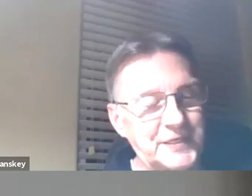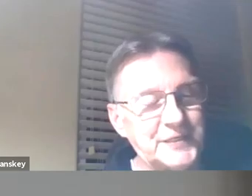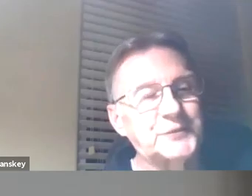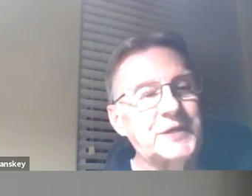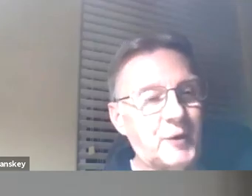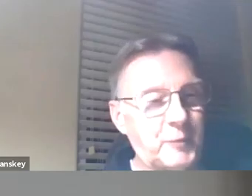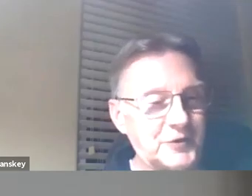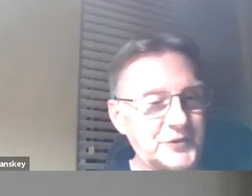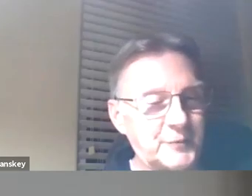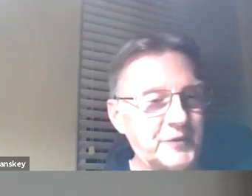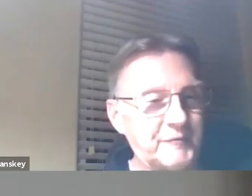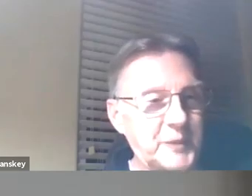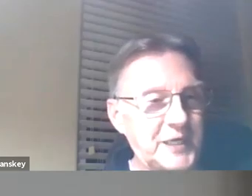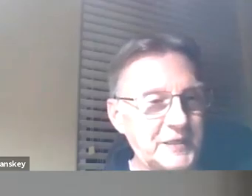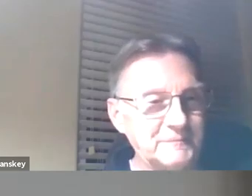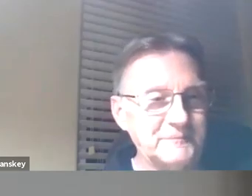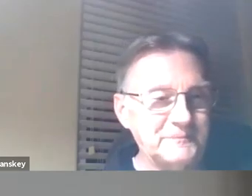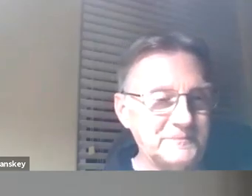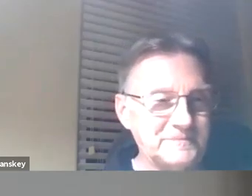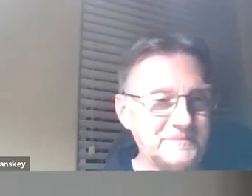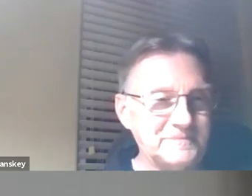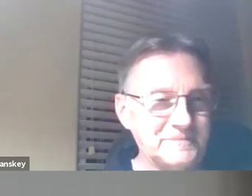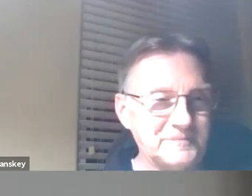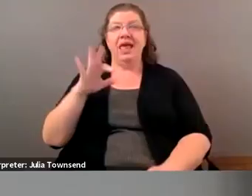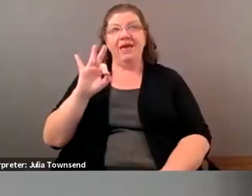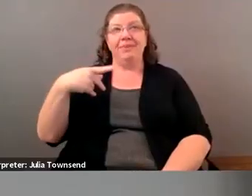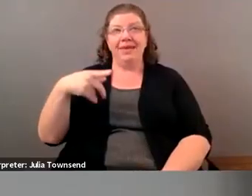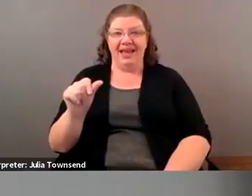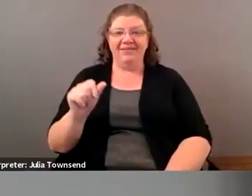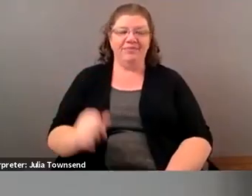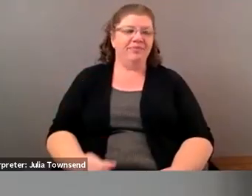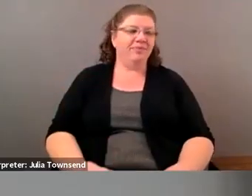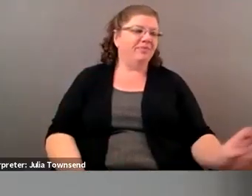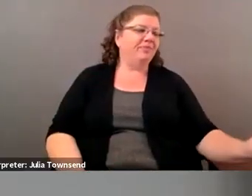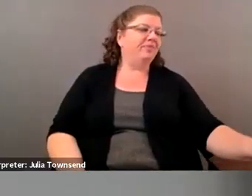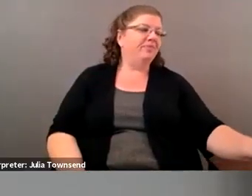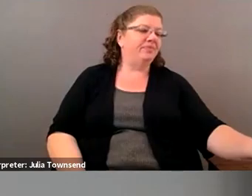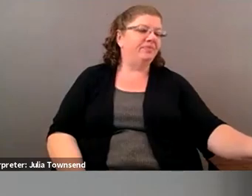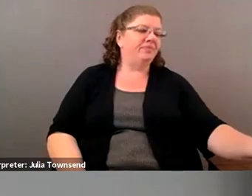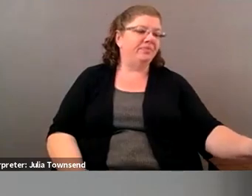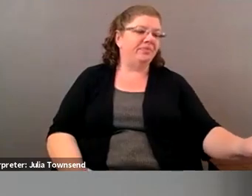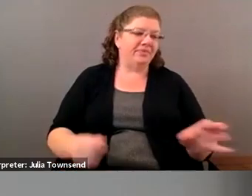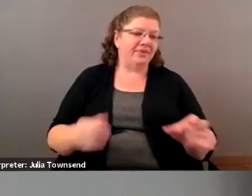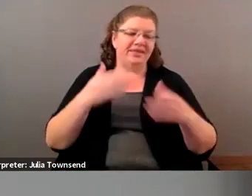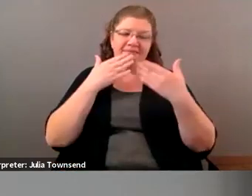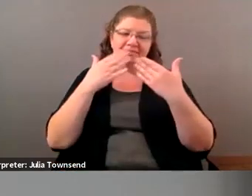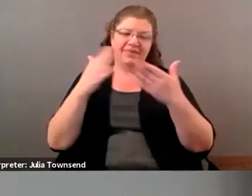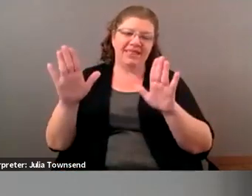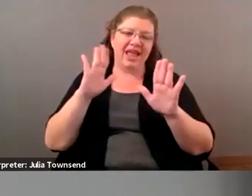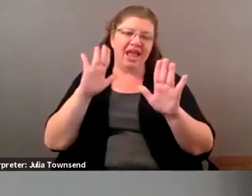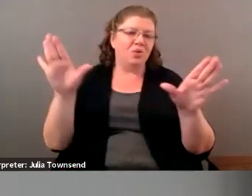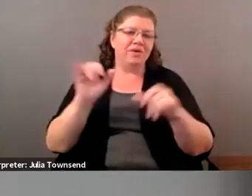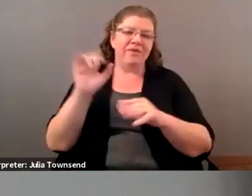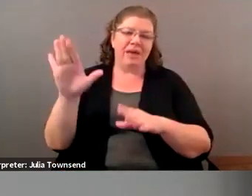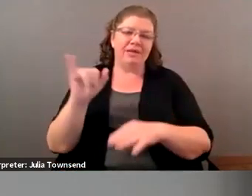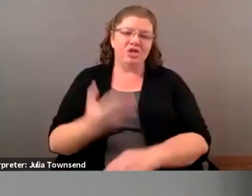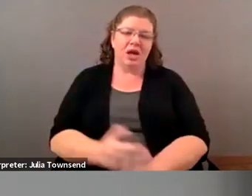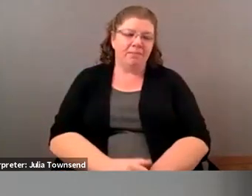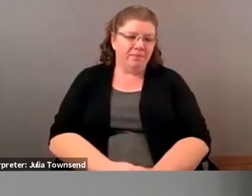otros lugares que nosotros tenemos y con mucho gusto podemos seguir creando oportunidades para personas de bajos ingresos